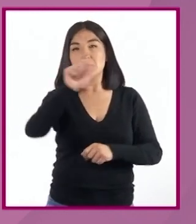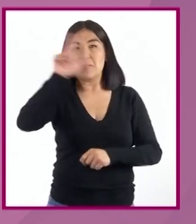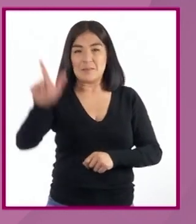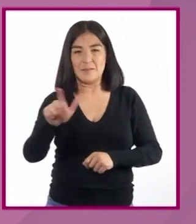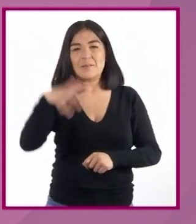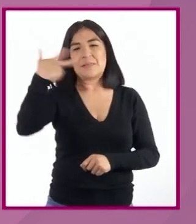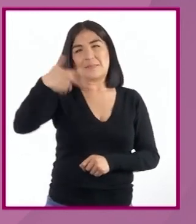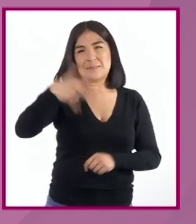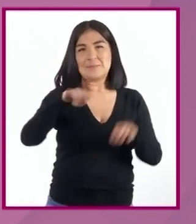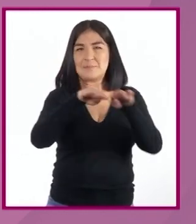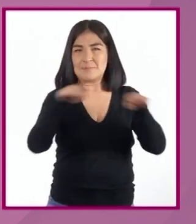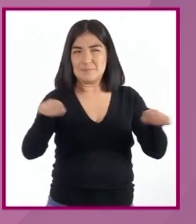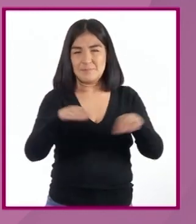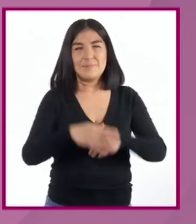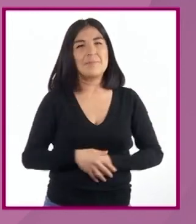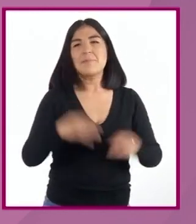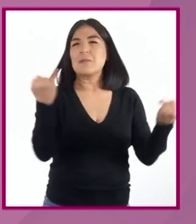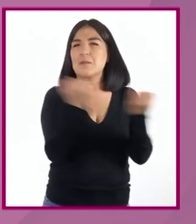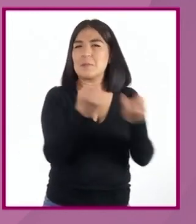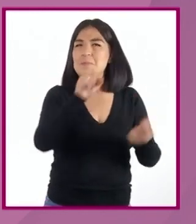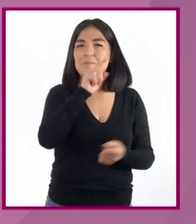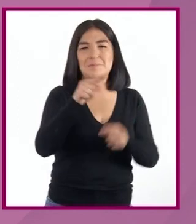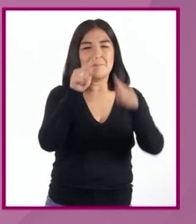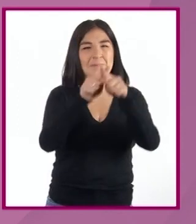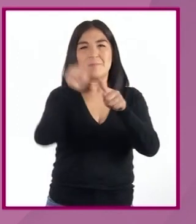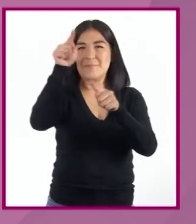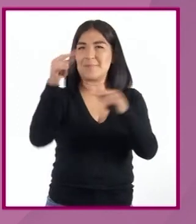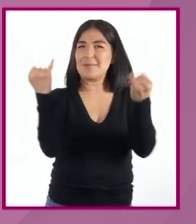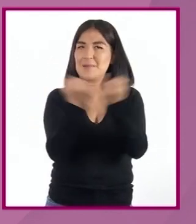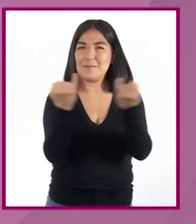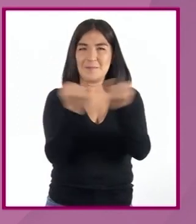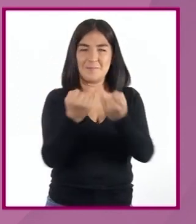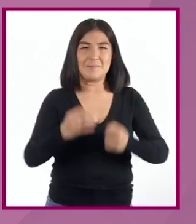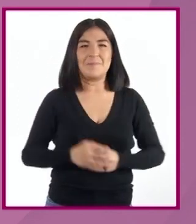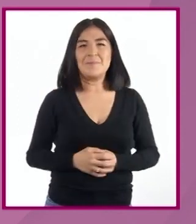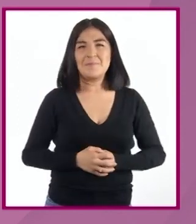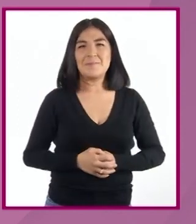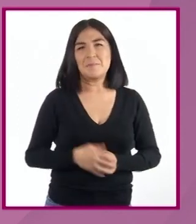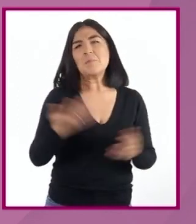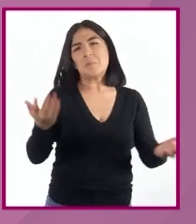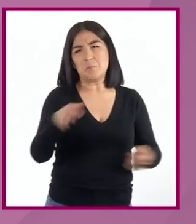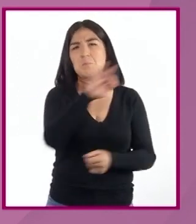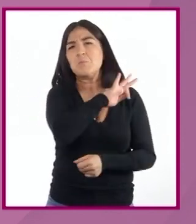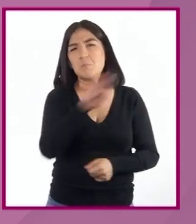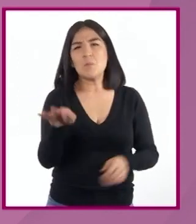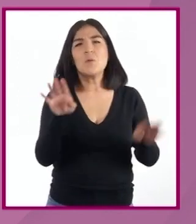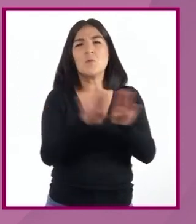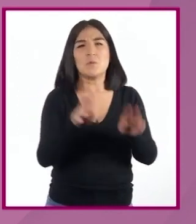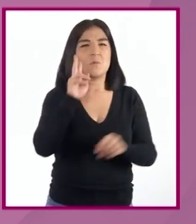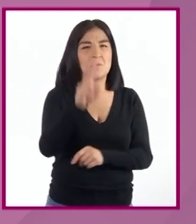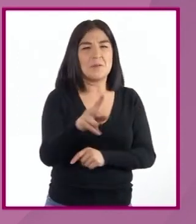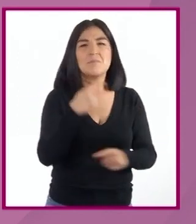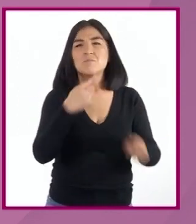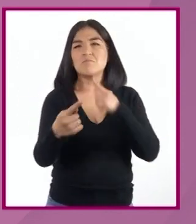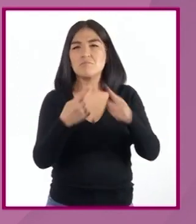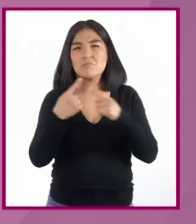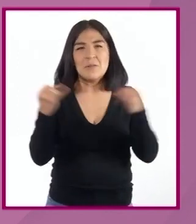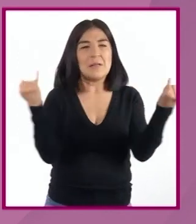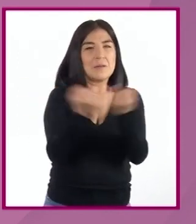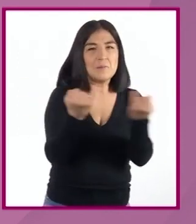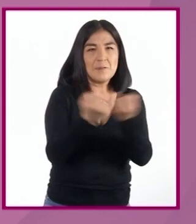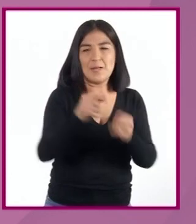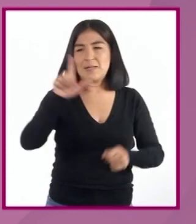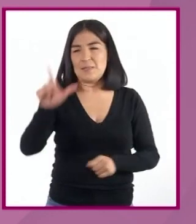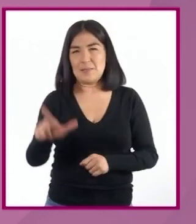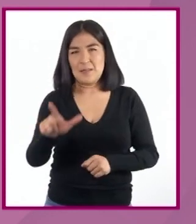13 metros que también comparten con dicho ángulo. Entonces, es posible basarnos en el criterio de congruencia